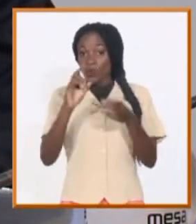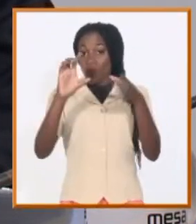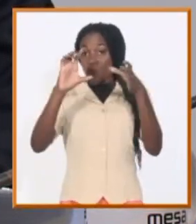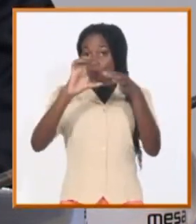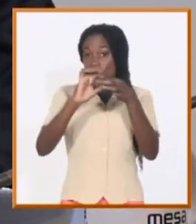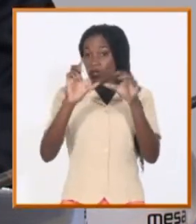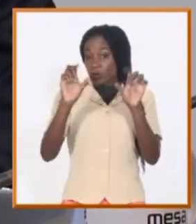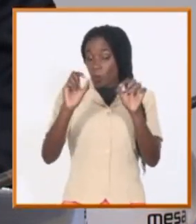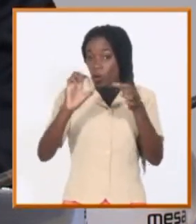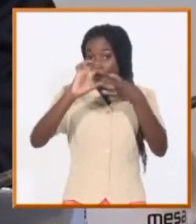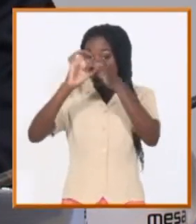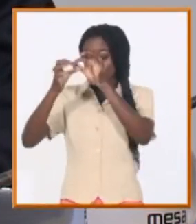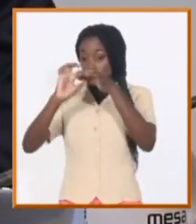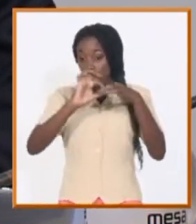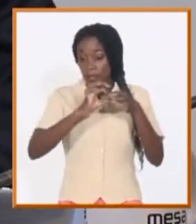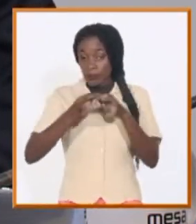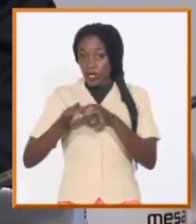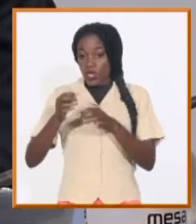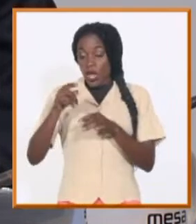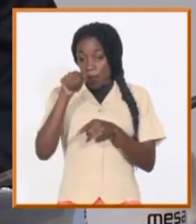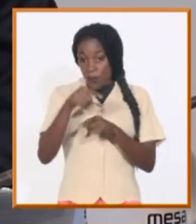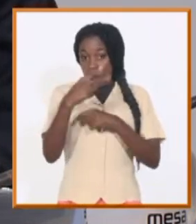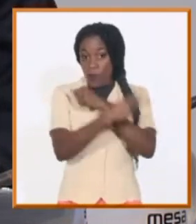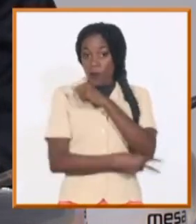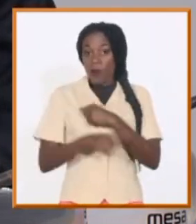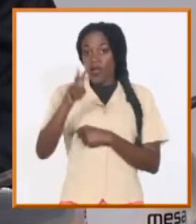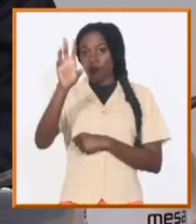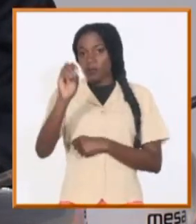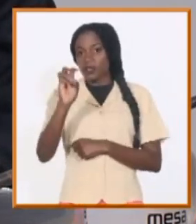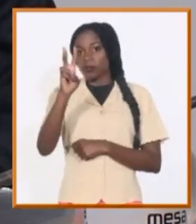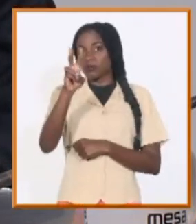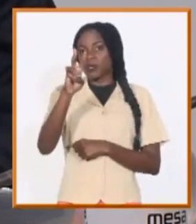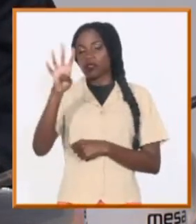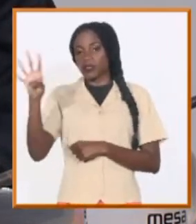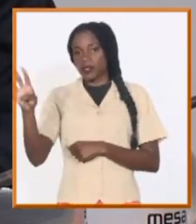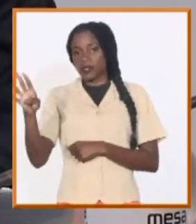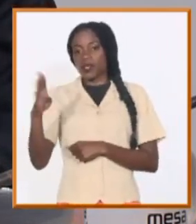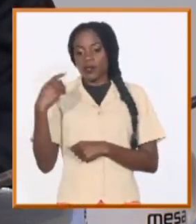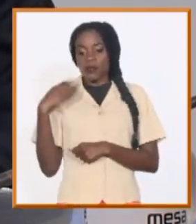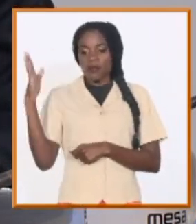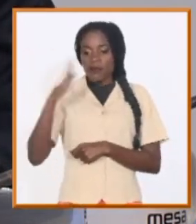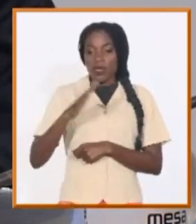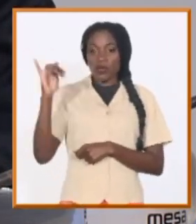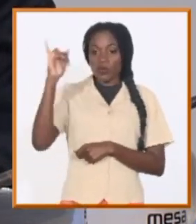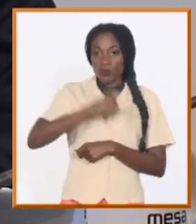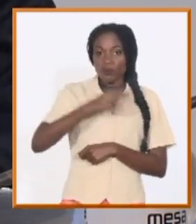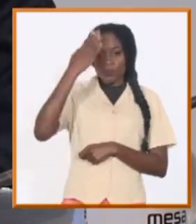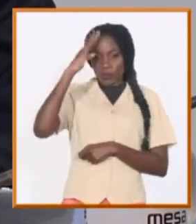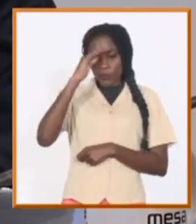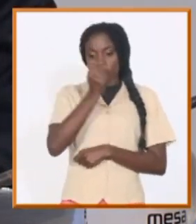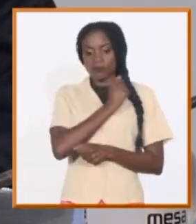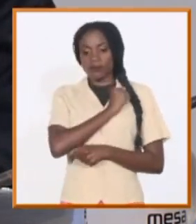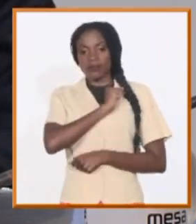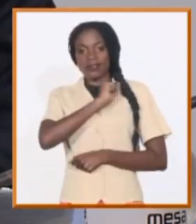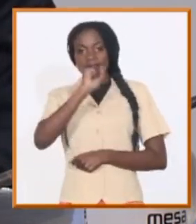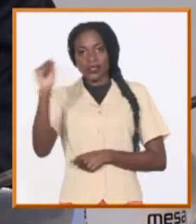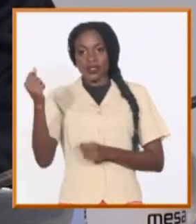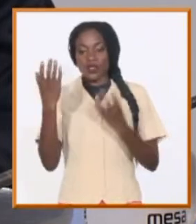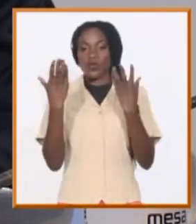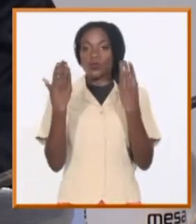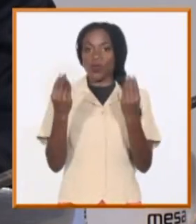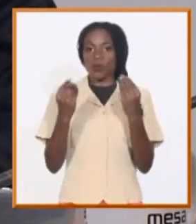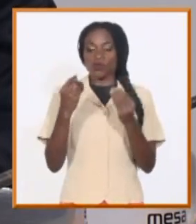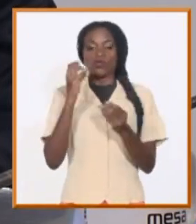Juegos Panamericanos de Santiago 2023 ha arribado a la patria victoriosa con júbilo,